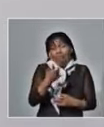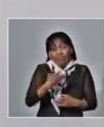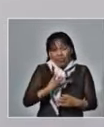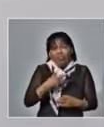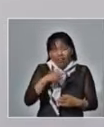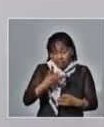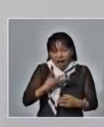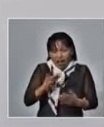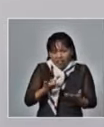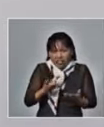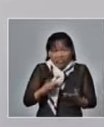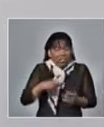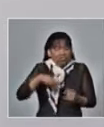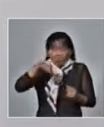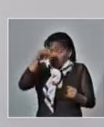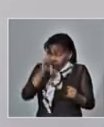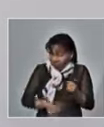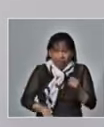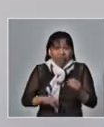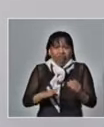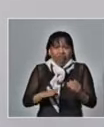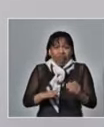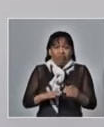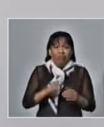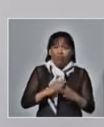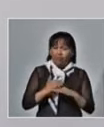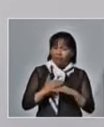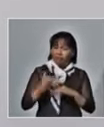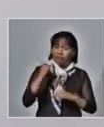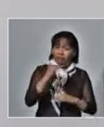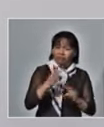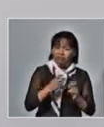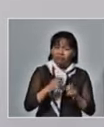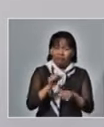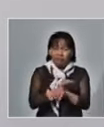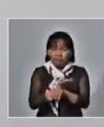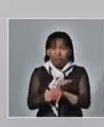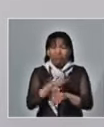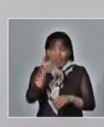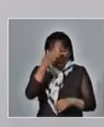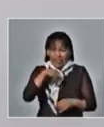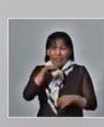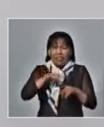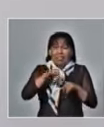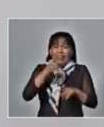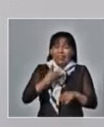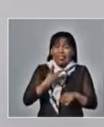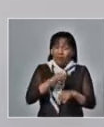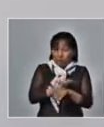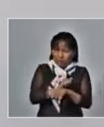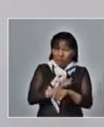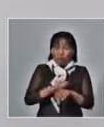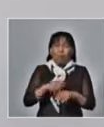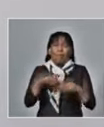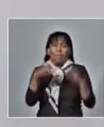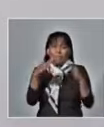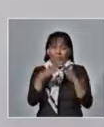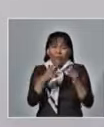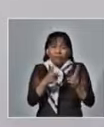eso se tiene que acabar, se va a acabar. Ha crecido el robo de vehículos, lo saben quienes tienen coches. El robo a casa habitación